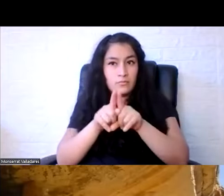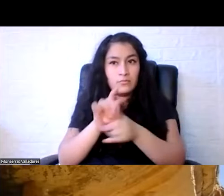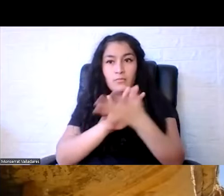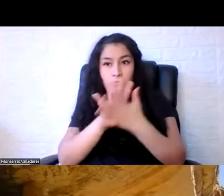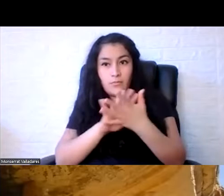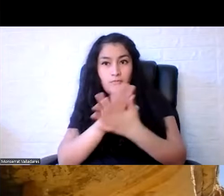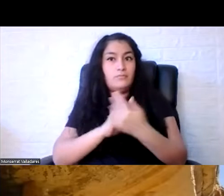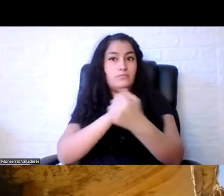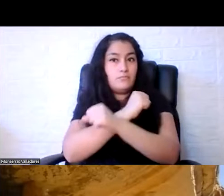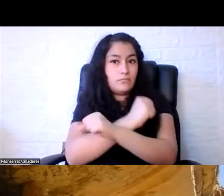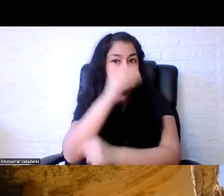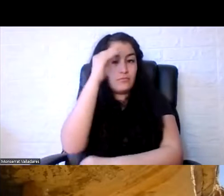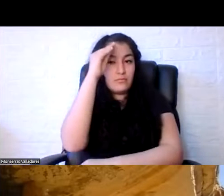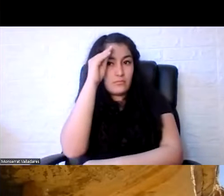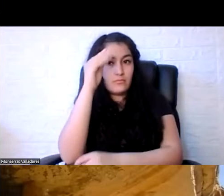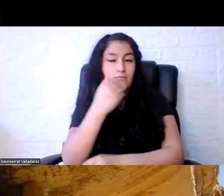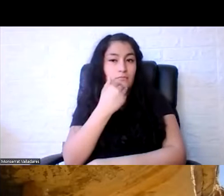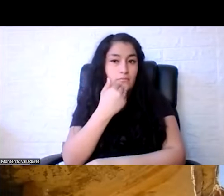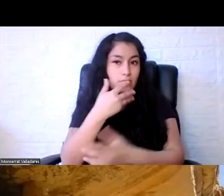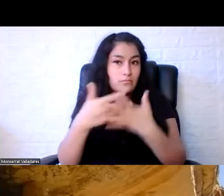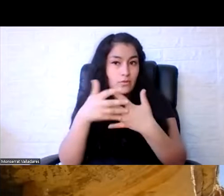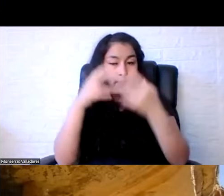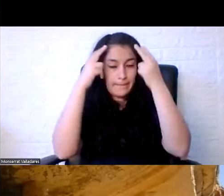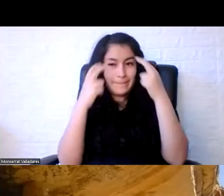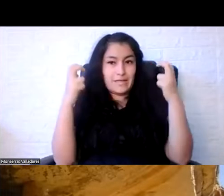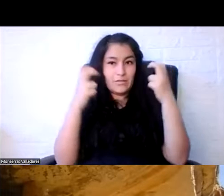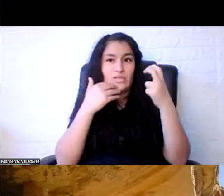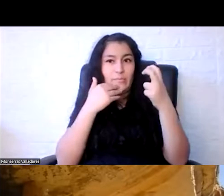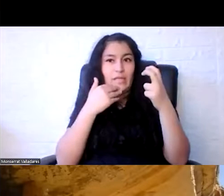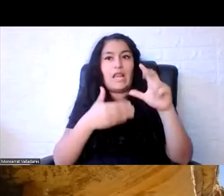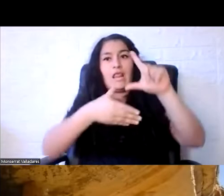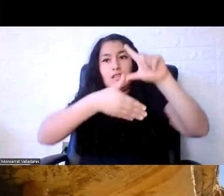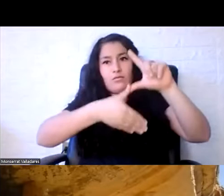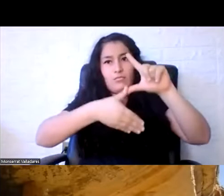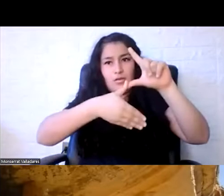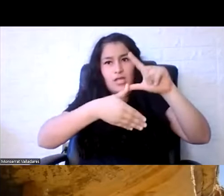policías en México, y yo creo que en toda Latinoamérica, excepto Chile,